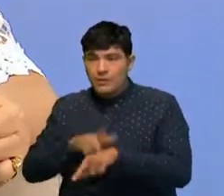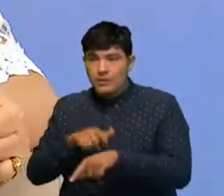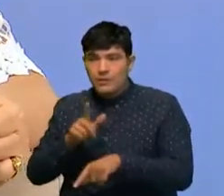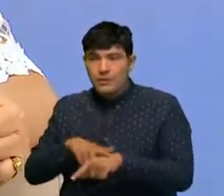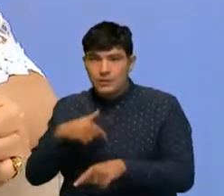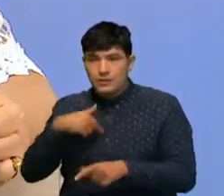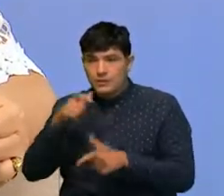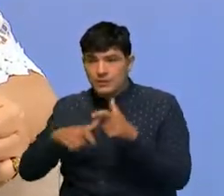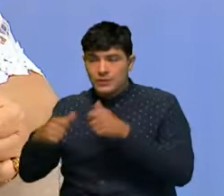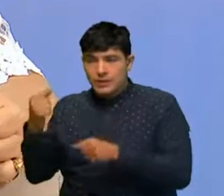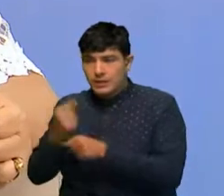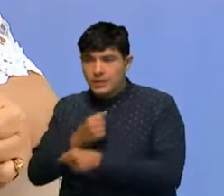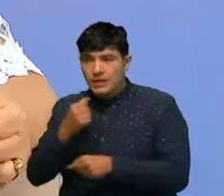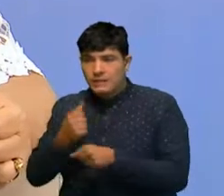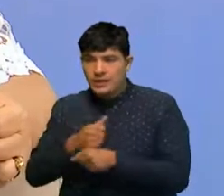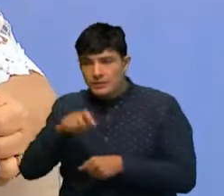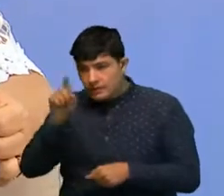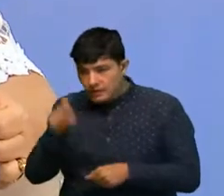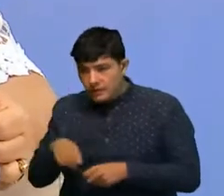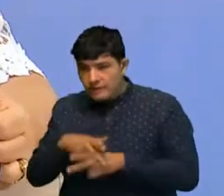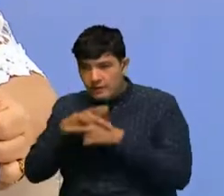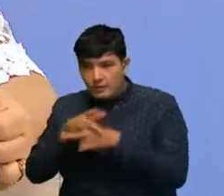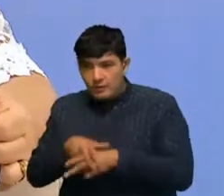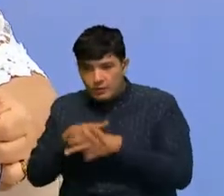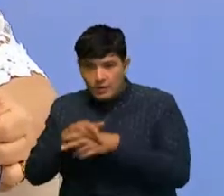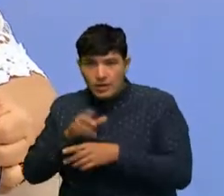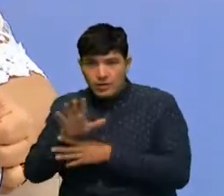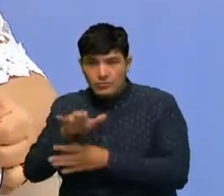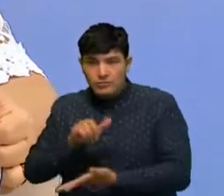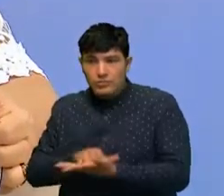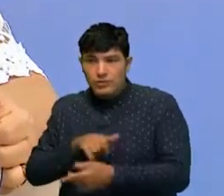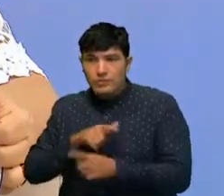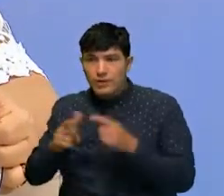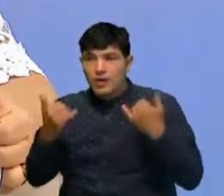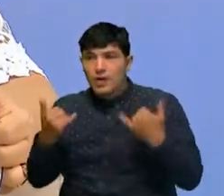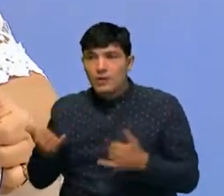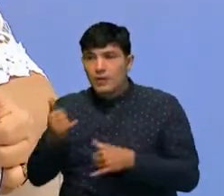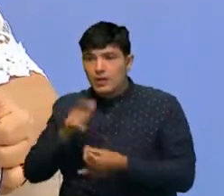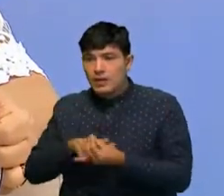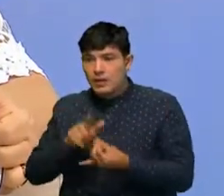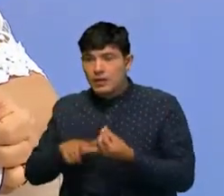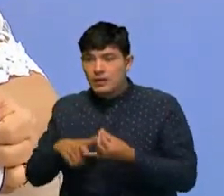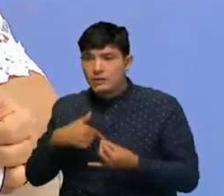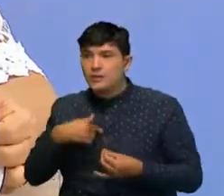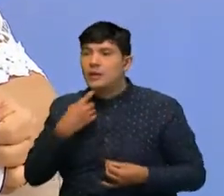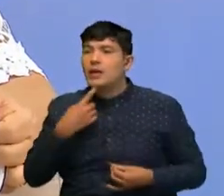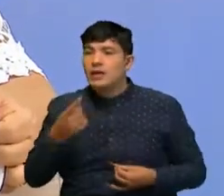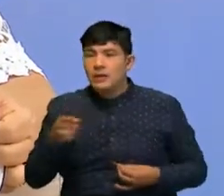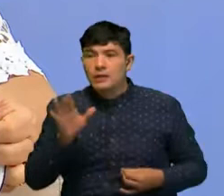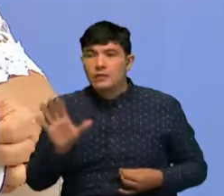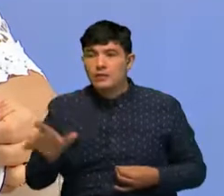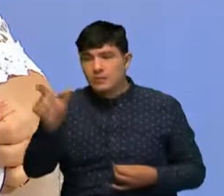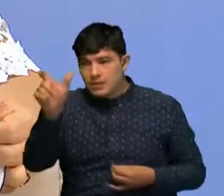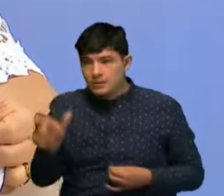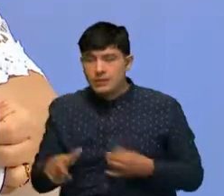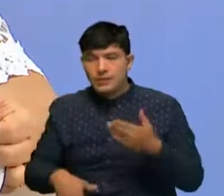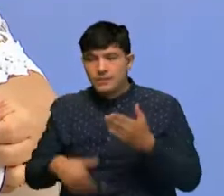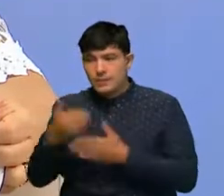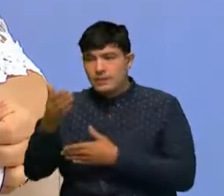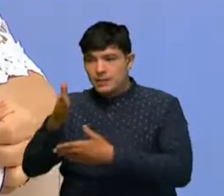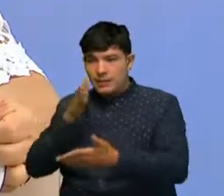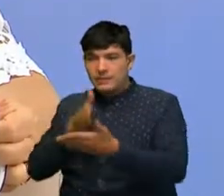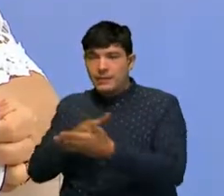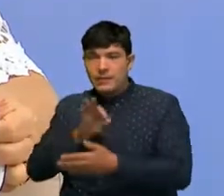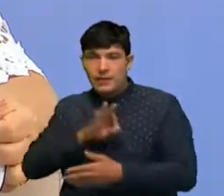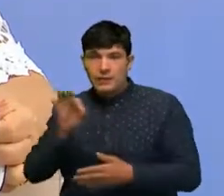como trabajador también tiene que hacerle ver al empleador. Y en este caso, para decirle al televidente, pues ya empieza a demandar o